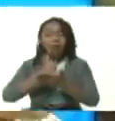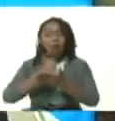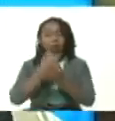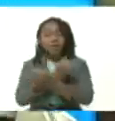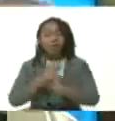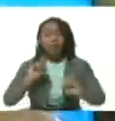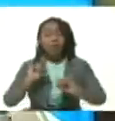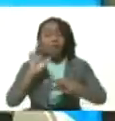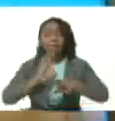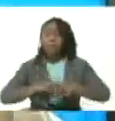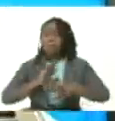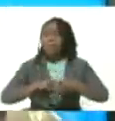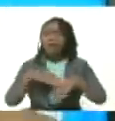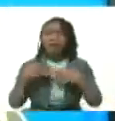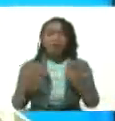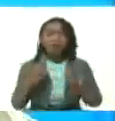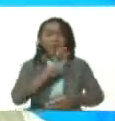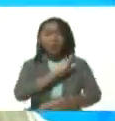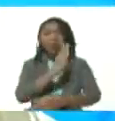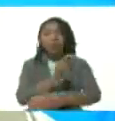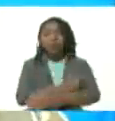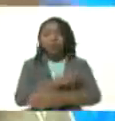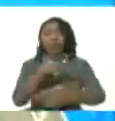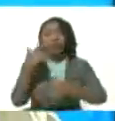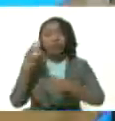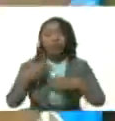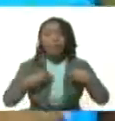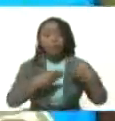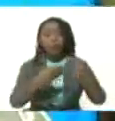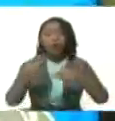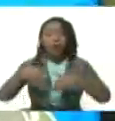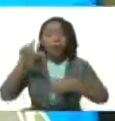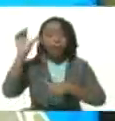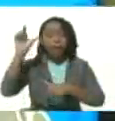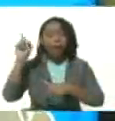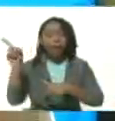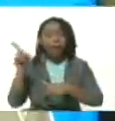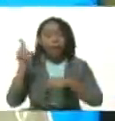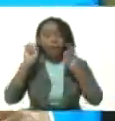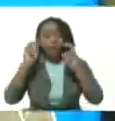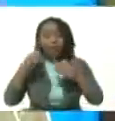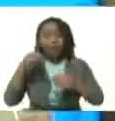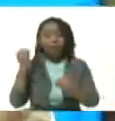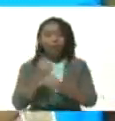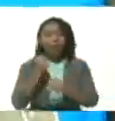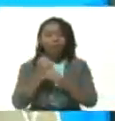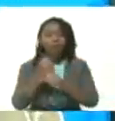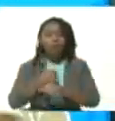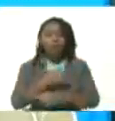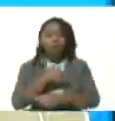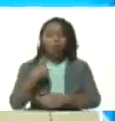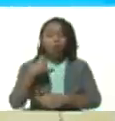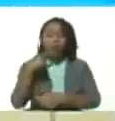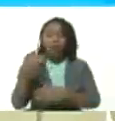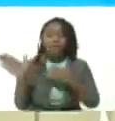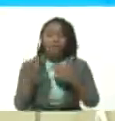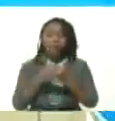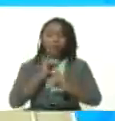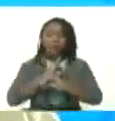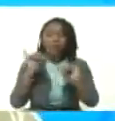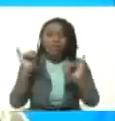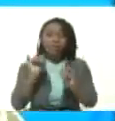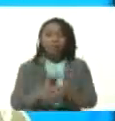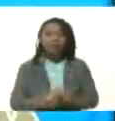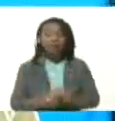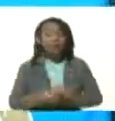presidente, pasa por el fortalecimiento del sistema distributivo del país. Y en esa línea estamos trabajando. Yo le quiero decir, para cerrar, señor presidente,